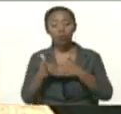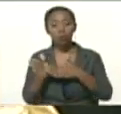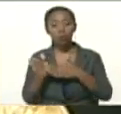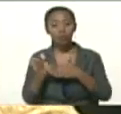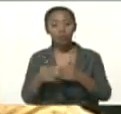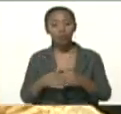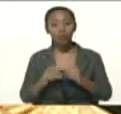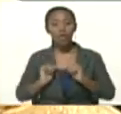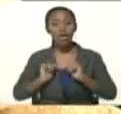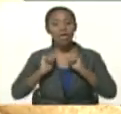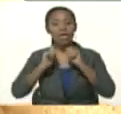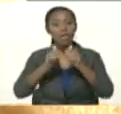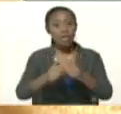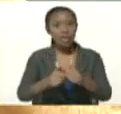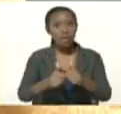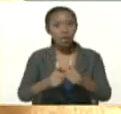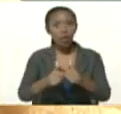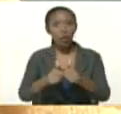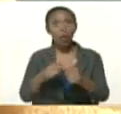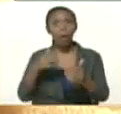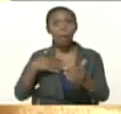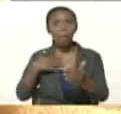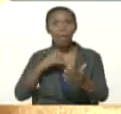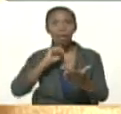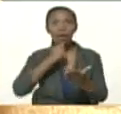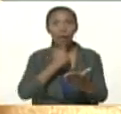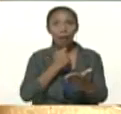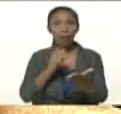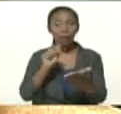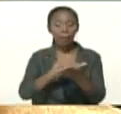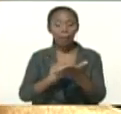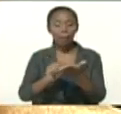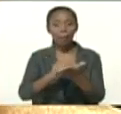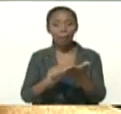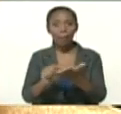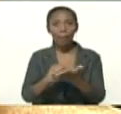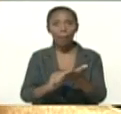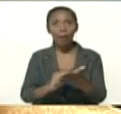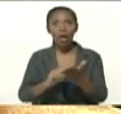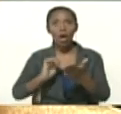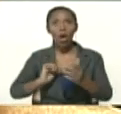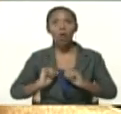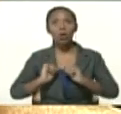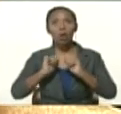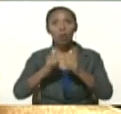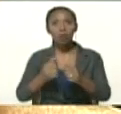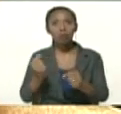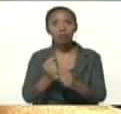ahí inicio la sesión, meto mi clave y comienzo a trabajar.